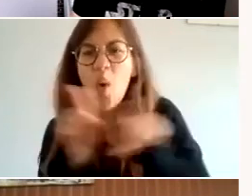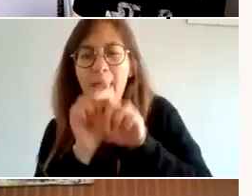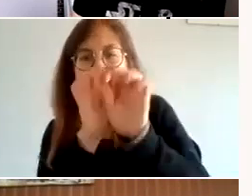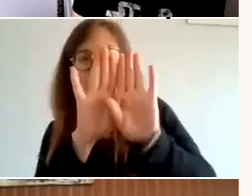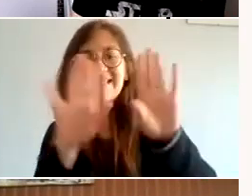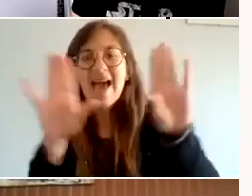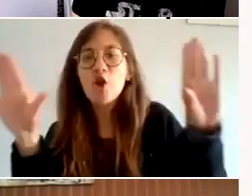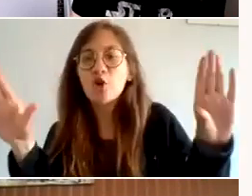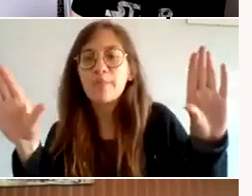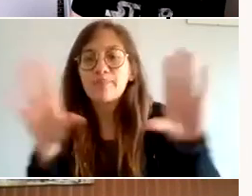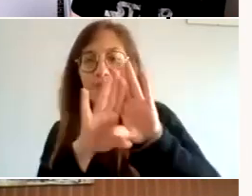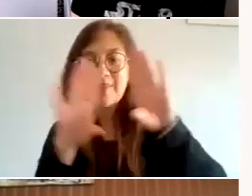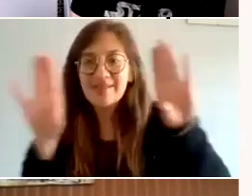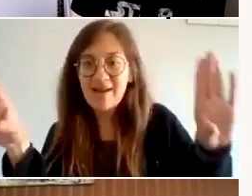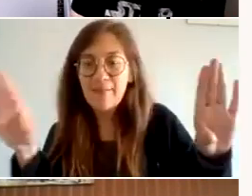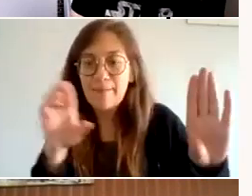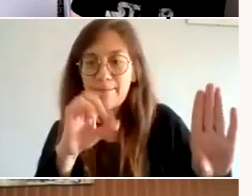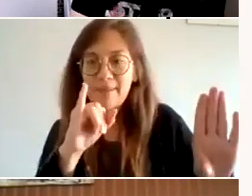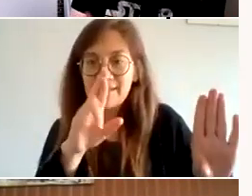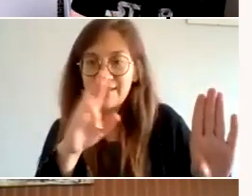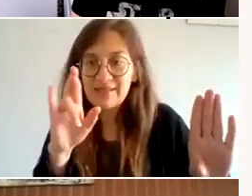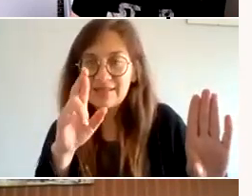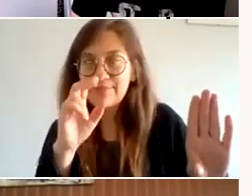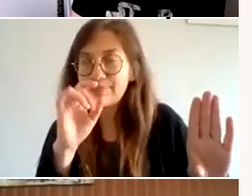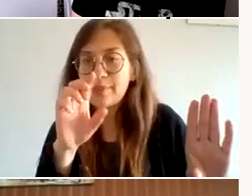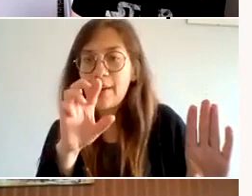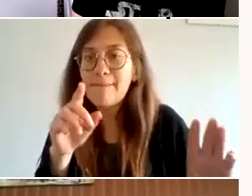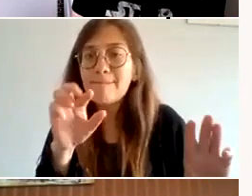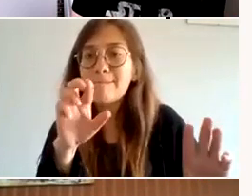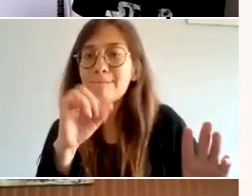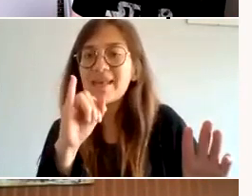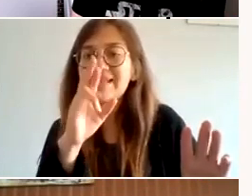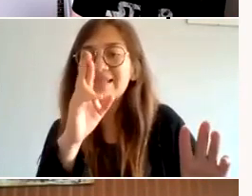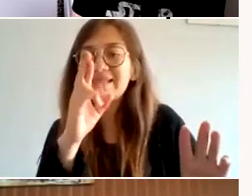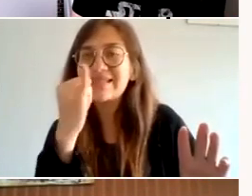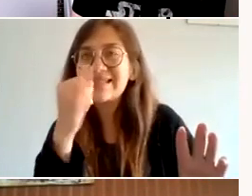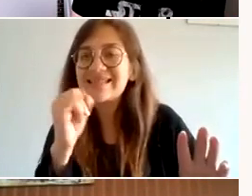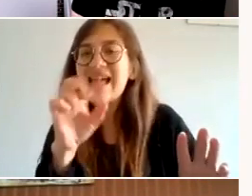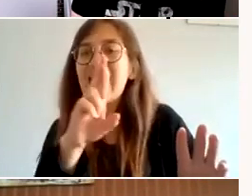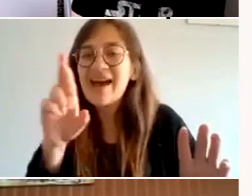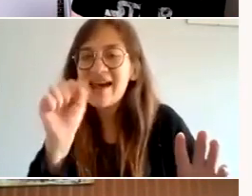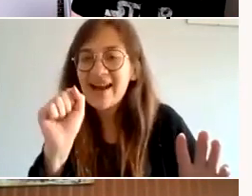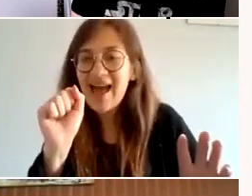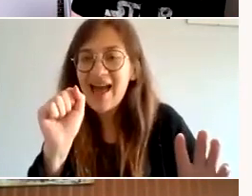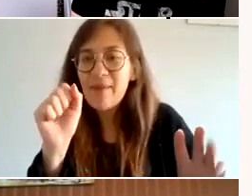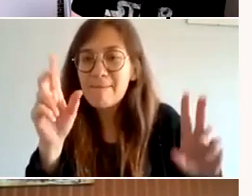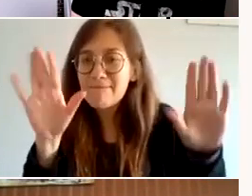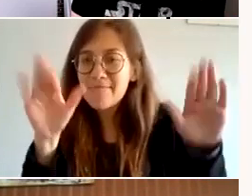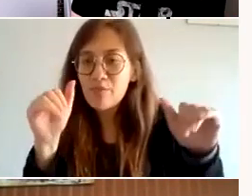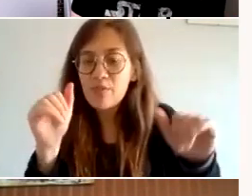la de Miro, que es la de la derecha, y la de Mural, que es la de la izquierda, en